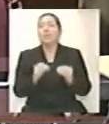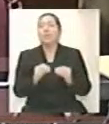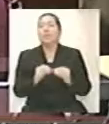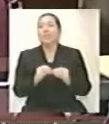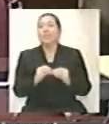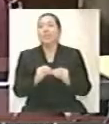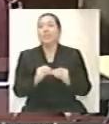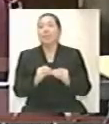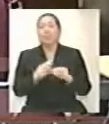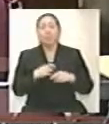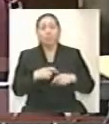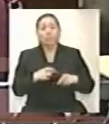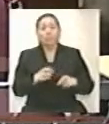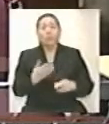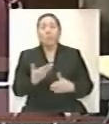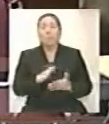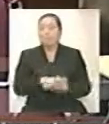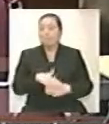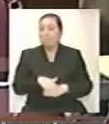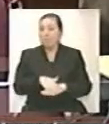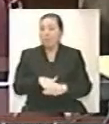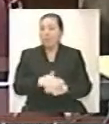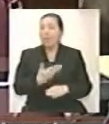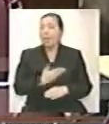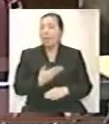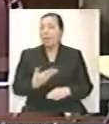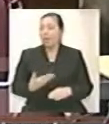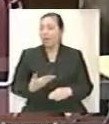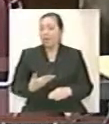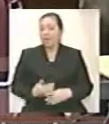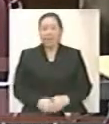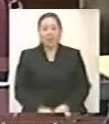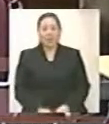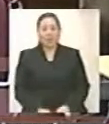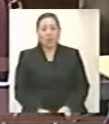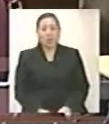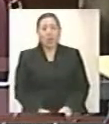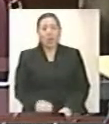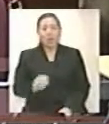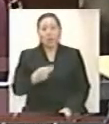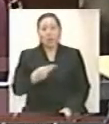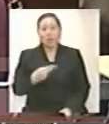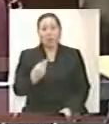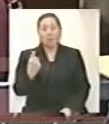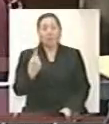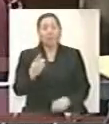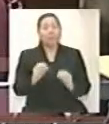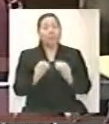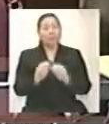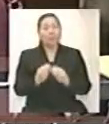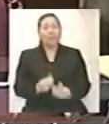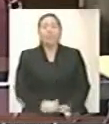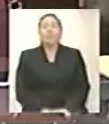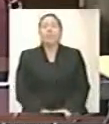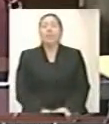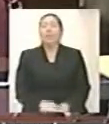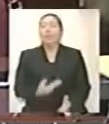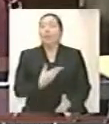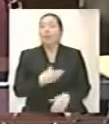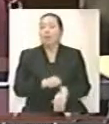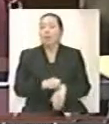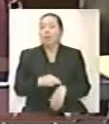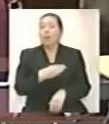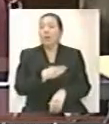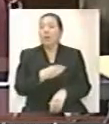comisiones de campaña y de plan de gobierno. 2011, triunfa en las elecciones Ollanta Humala. En el primer gabinete con Salomón Lender, de presidente del